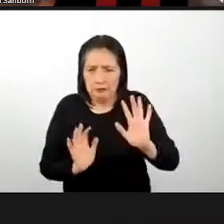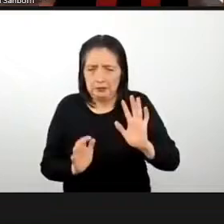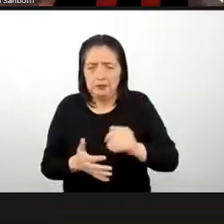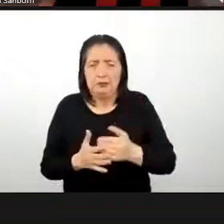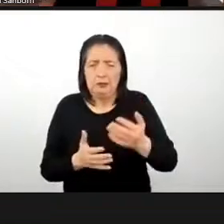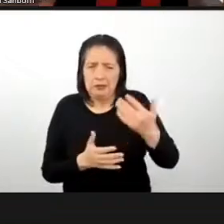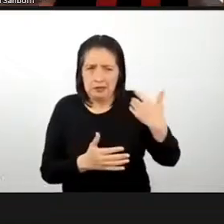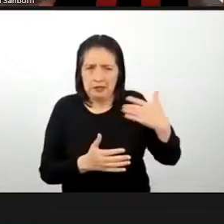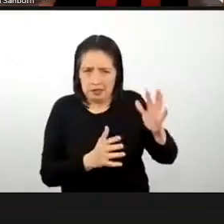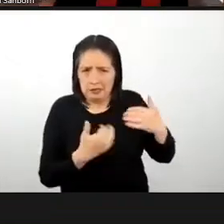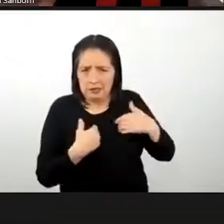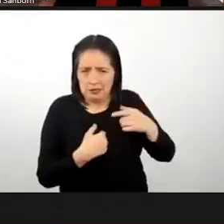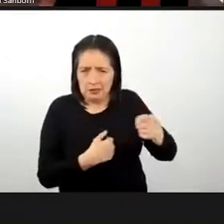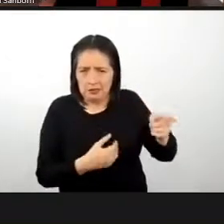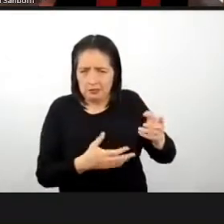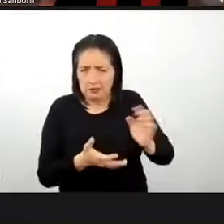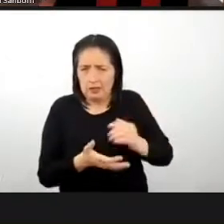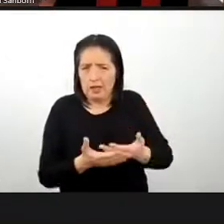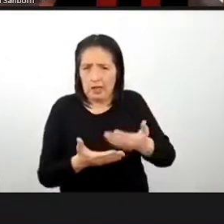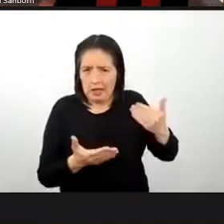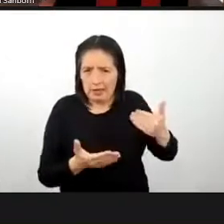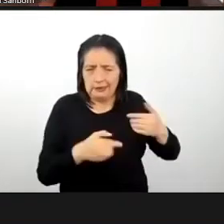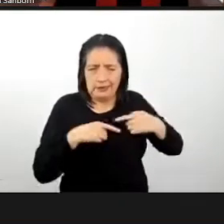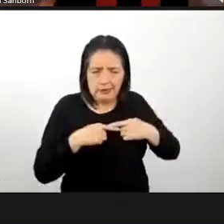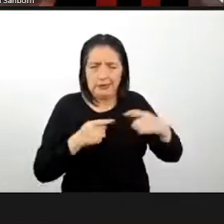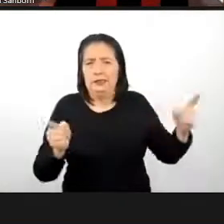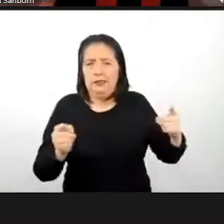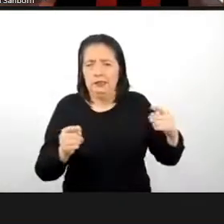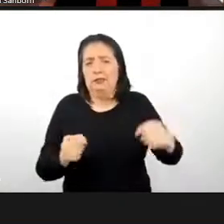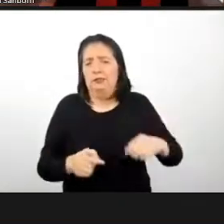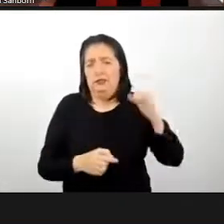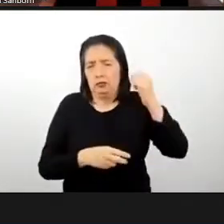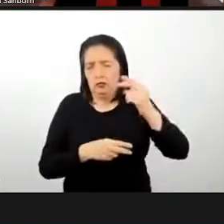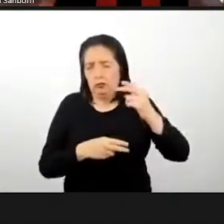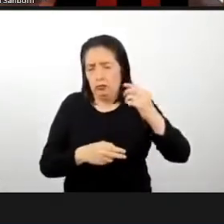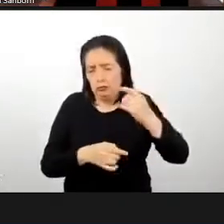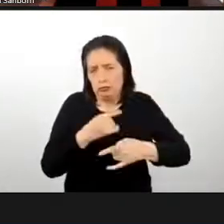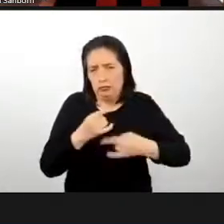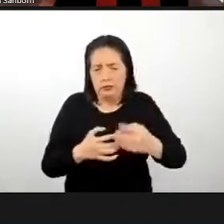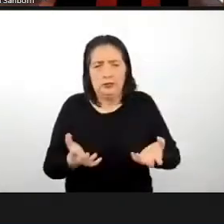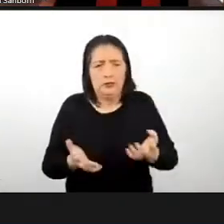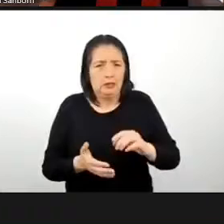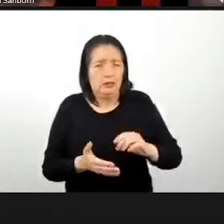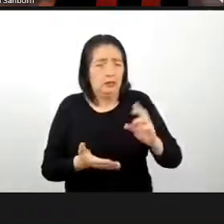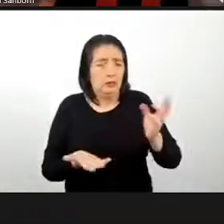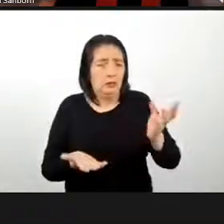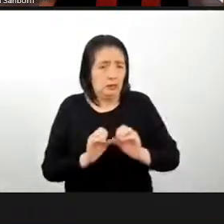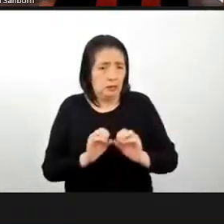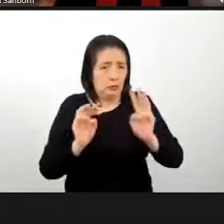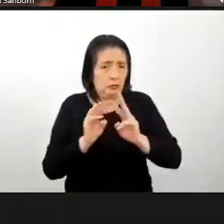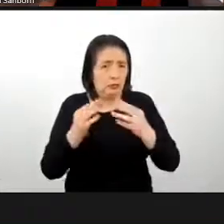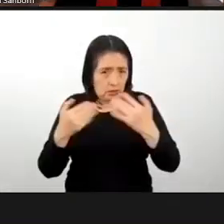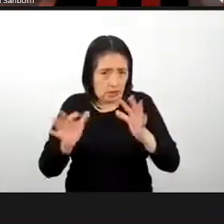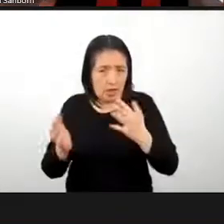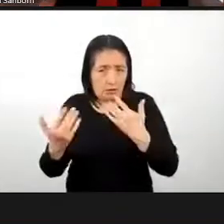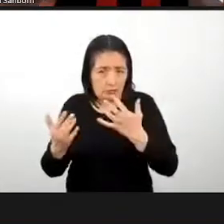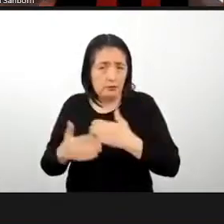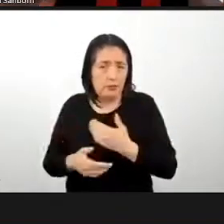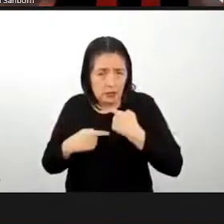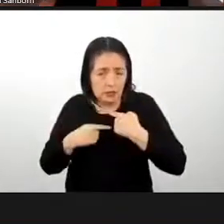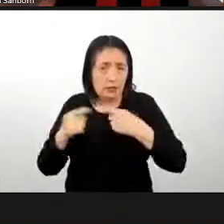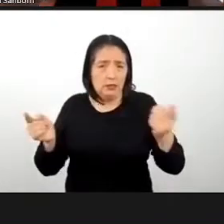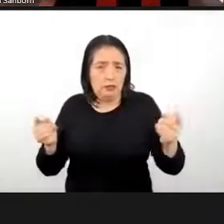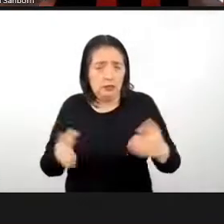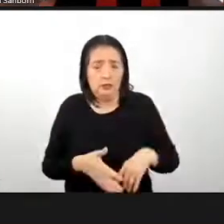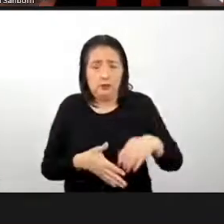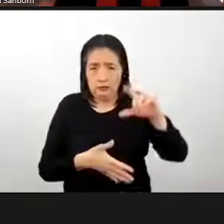previa, que hay que recordarlo, anterior a la Declaración Universal de Derechos Humanos de las Naciones Unidas, ya estaba la Declaración Americana, ¿no? Y los países